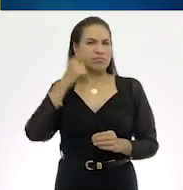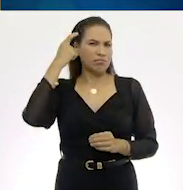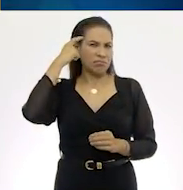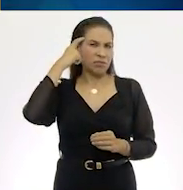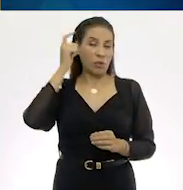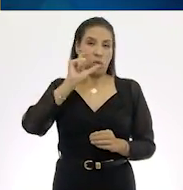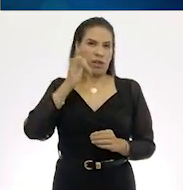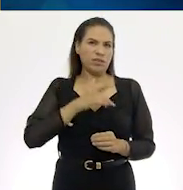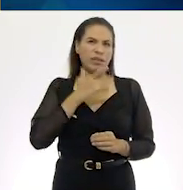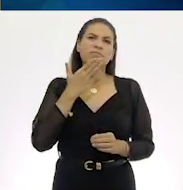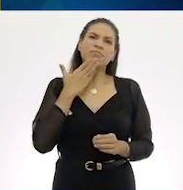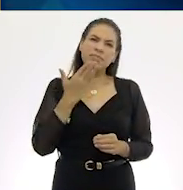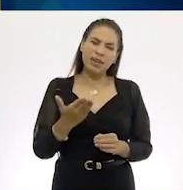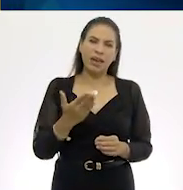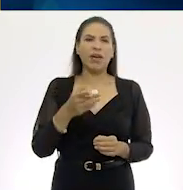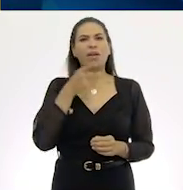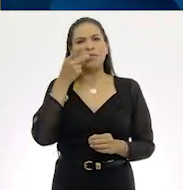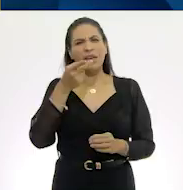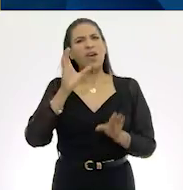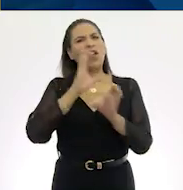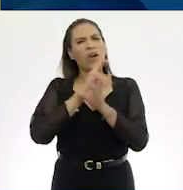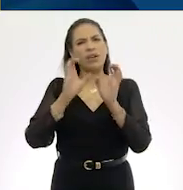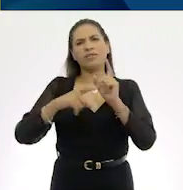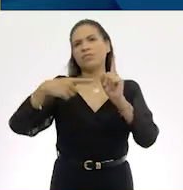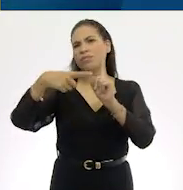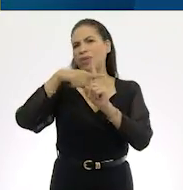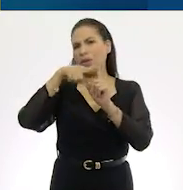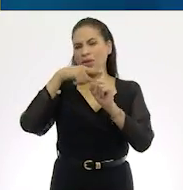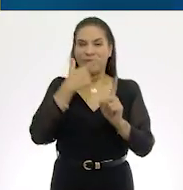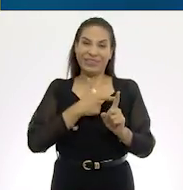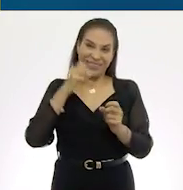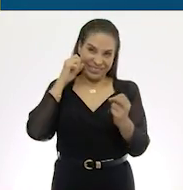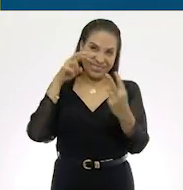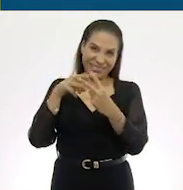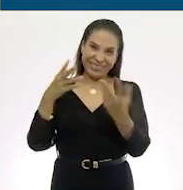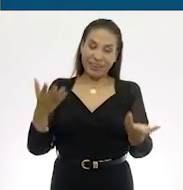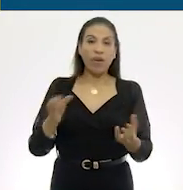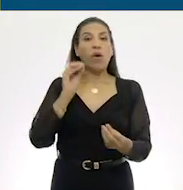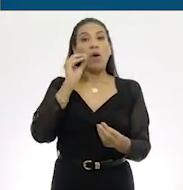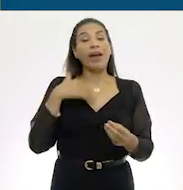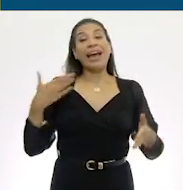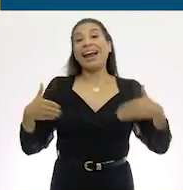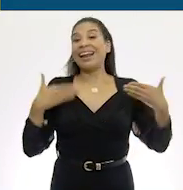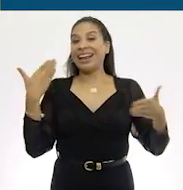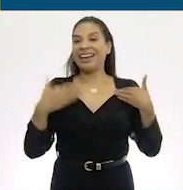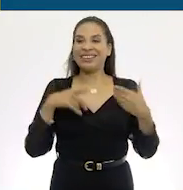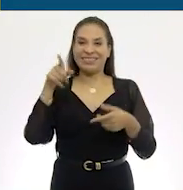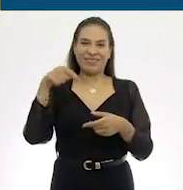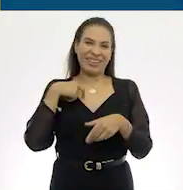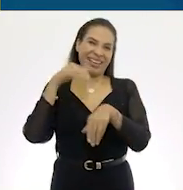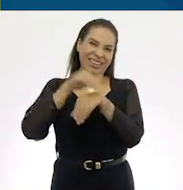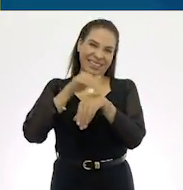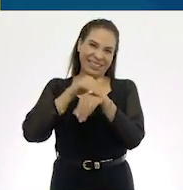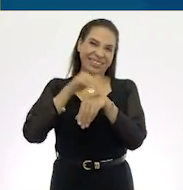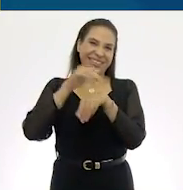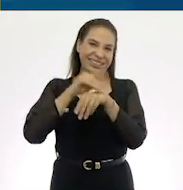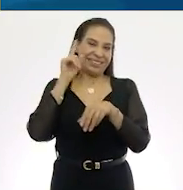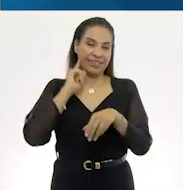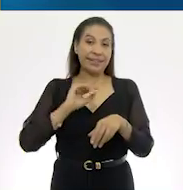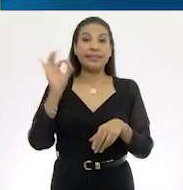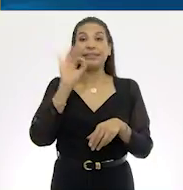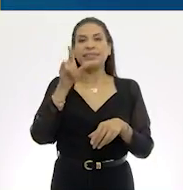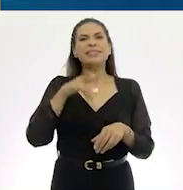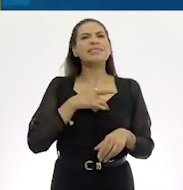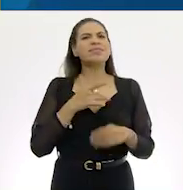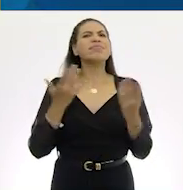piensas cuando te sientas bien, con comentarios positivos como "me da gusto verte" o "me alegra que seas mi amigo o amiga". Y si lo